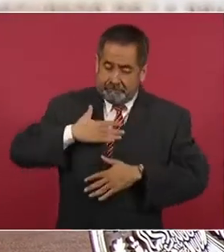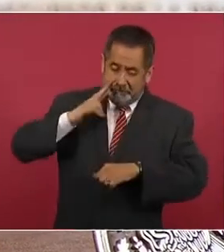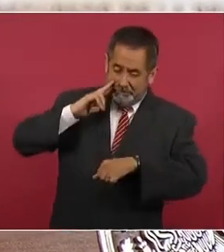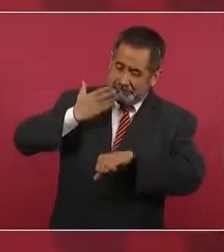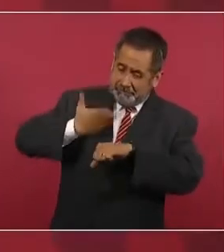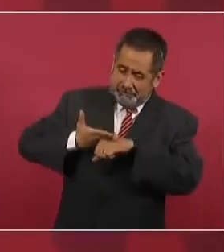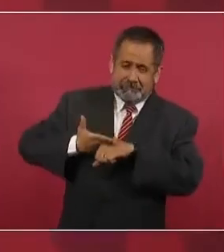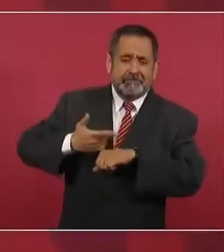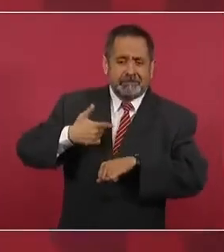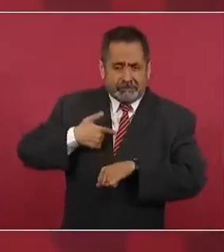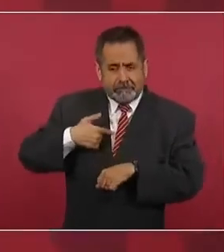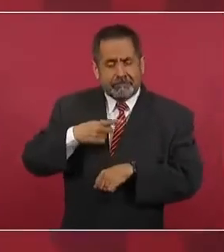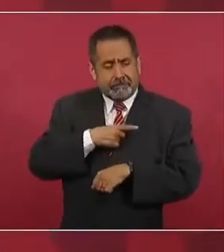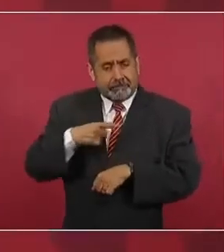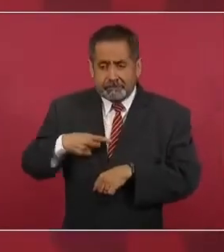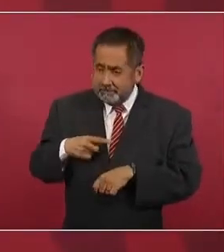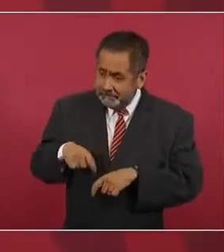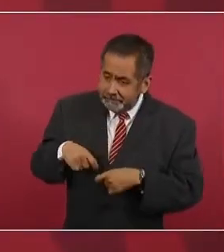a garantizar